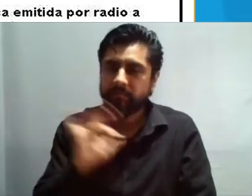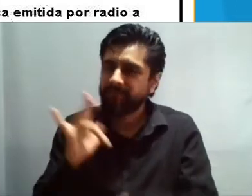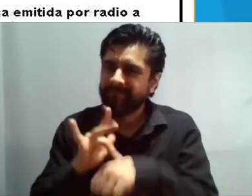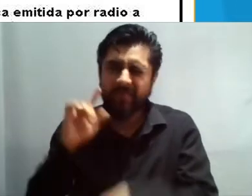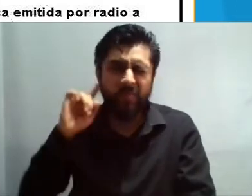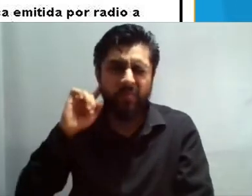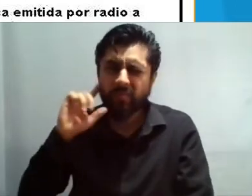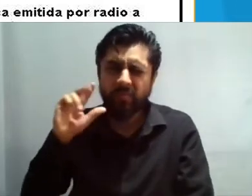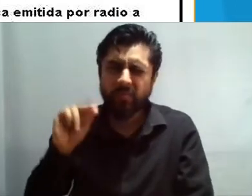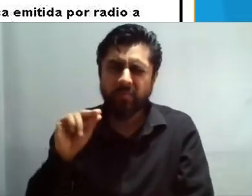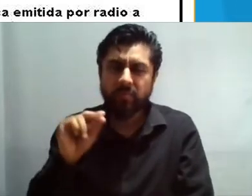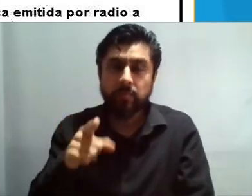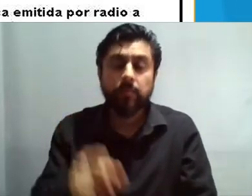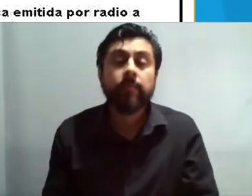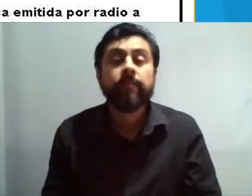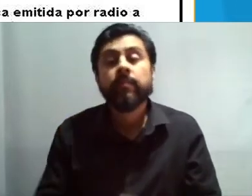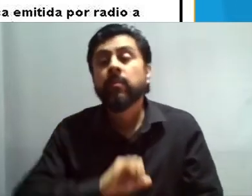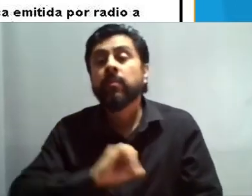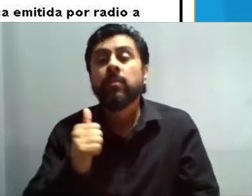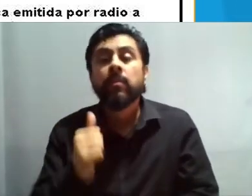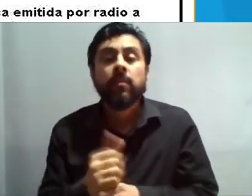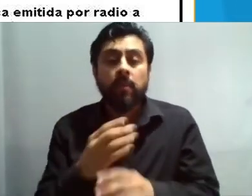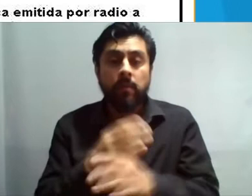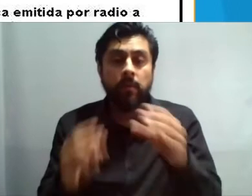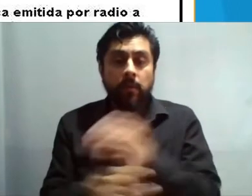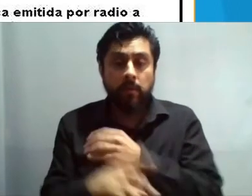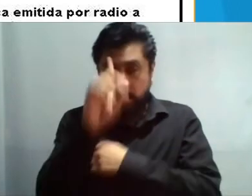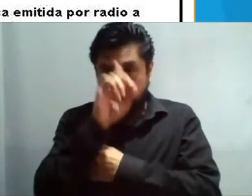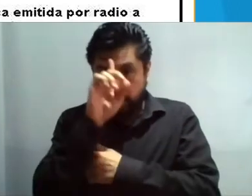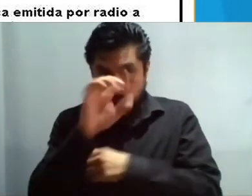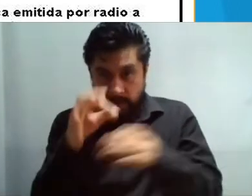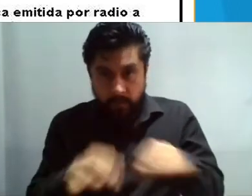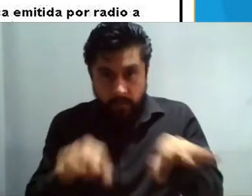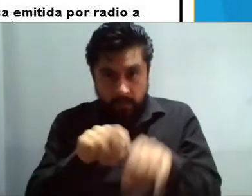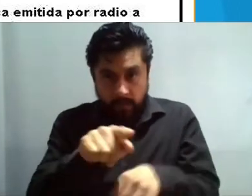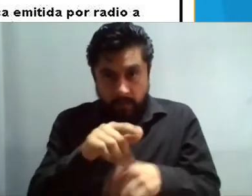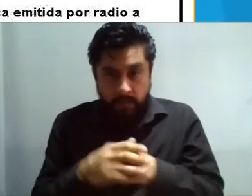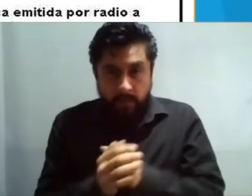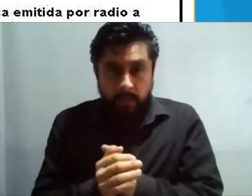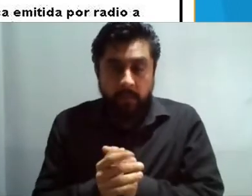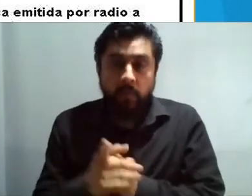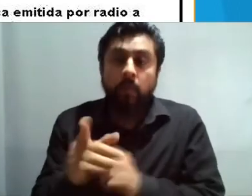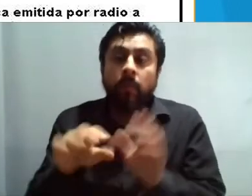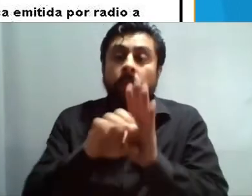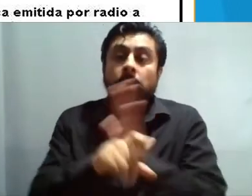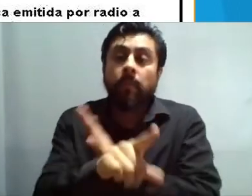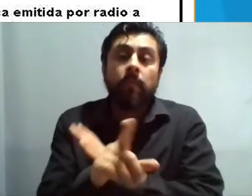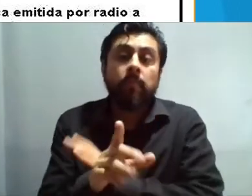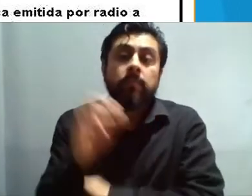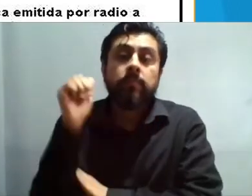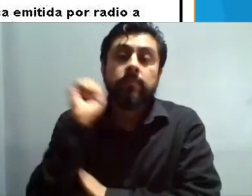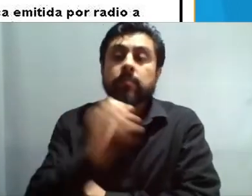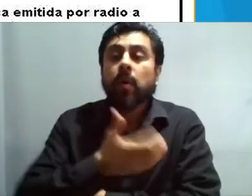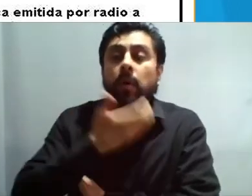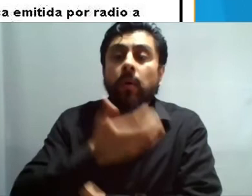importante considerar? En la medida de lo posible, incluso evitar altos niveles de ruido. Y la pregunta natural